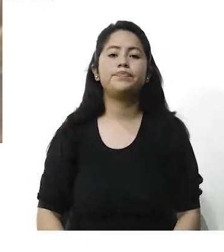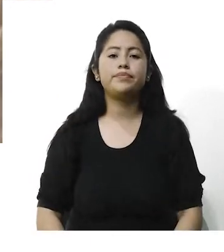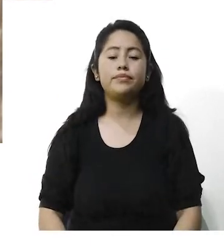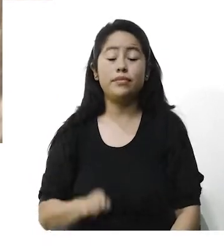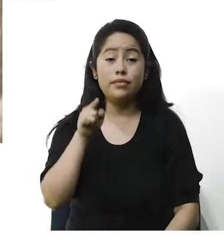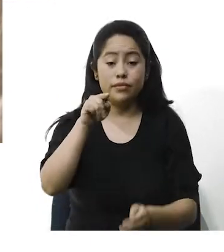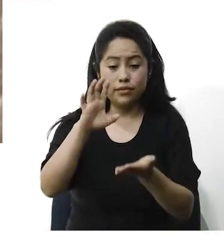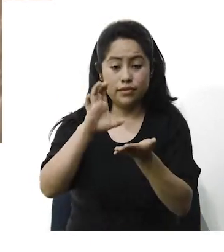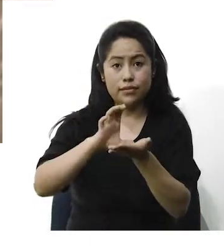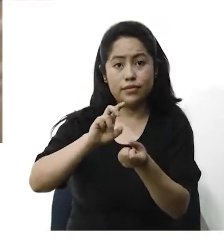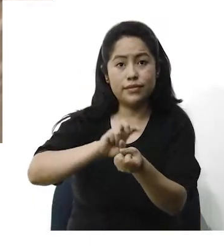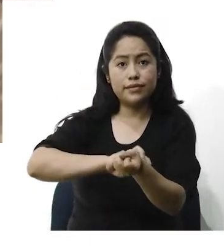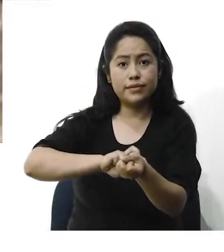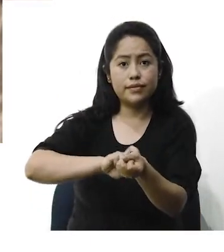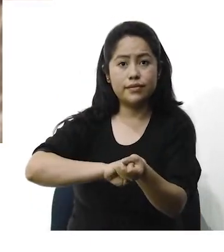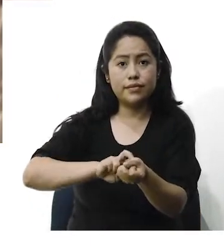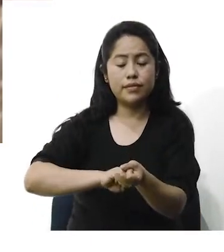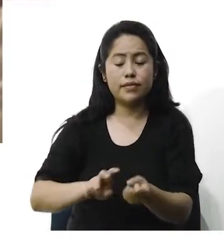Estas neuronas